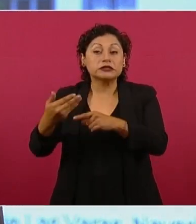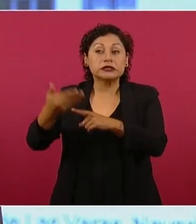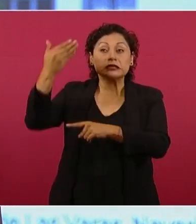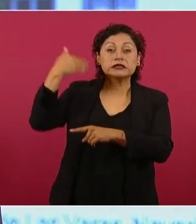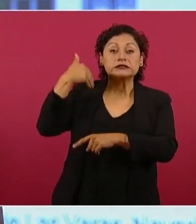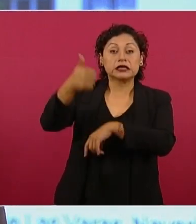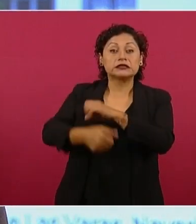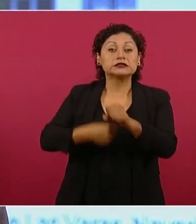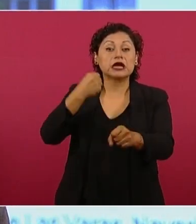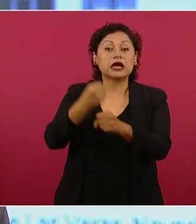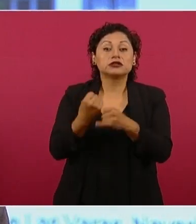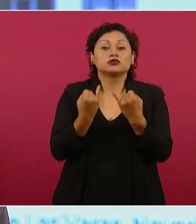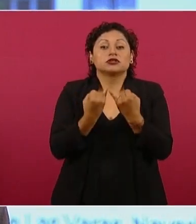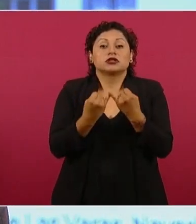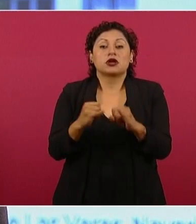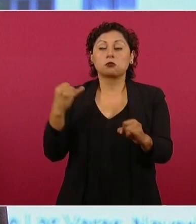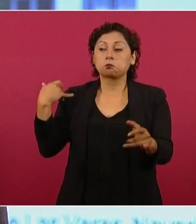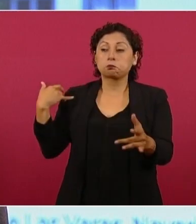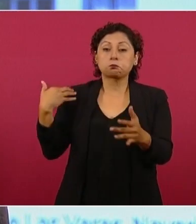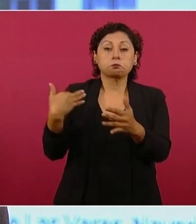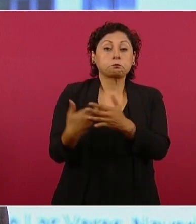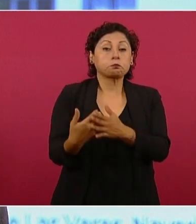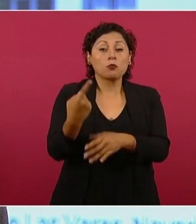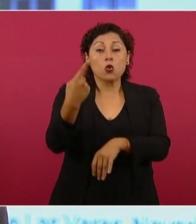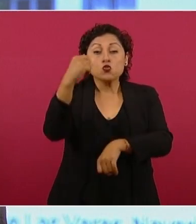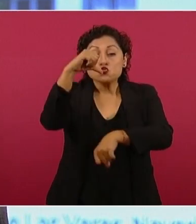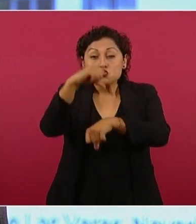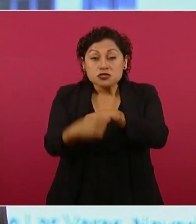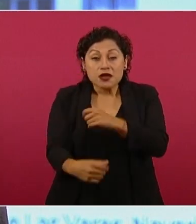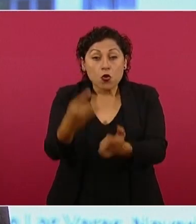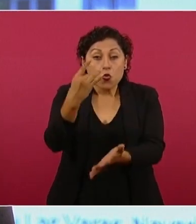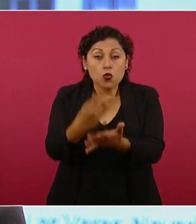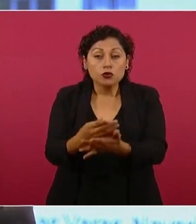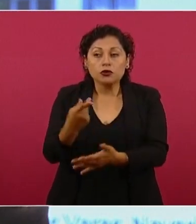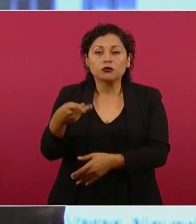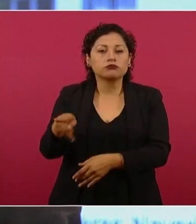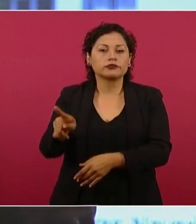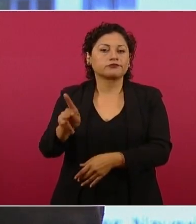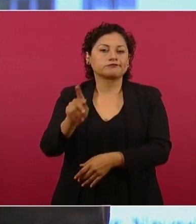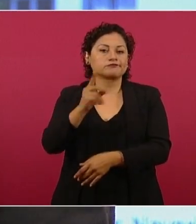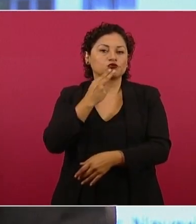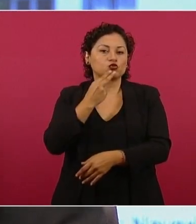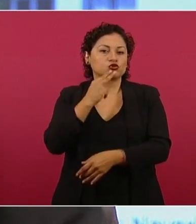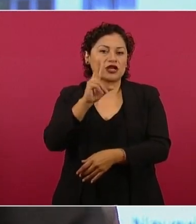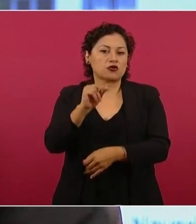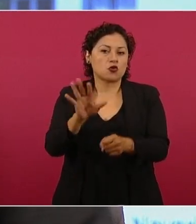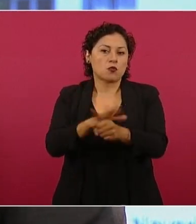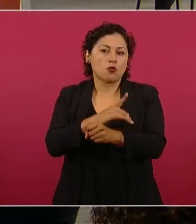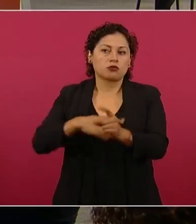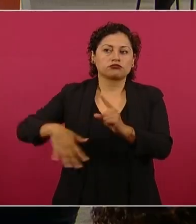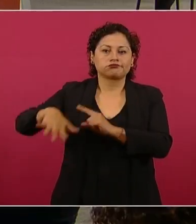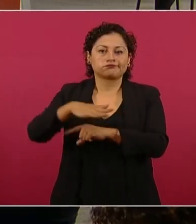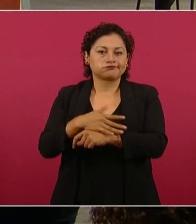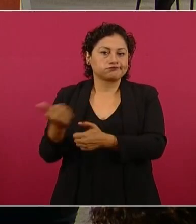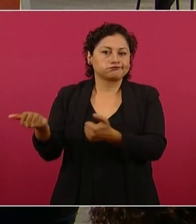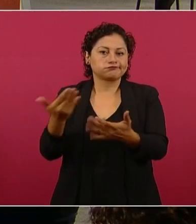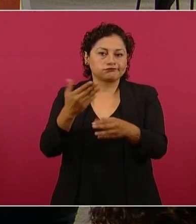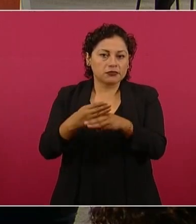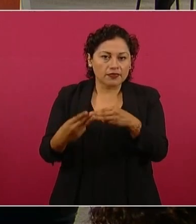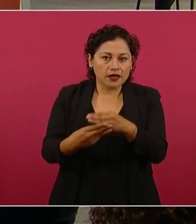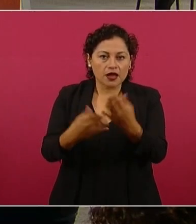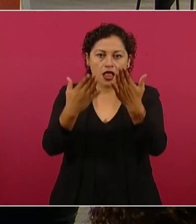hace 6 años, aunque tenía un quirófano, no se habían podido realizar ninguna cirugía, justamente por falta de insumos y de